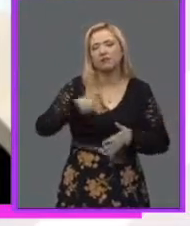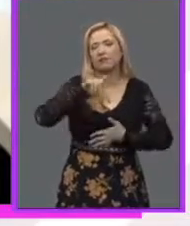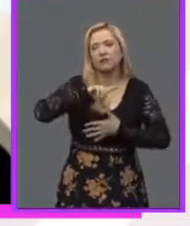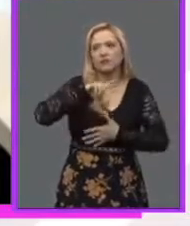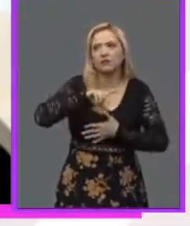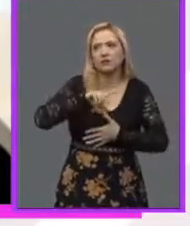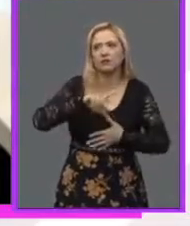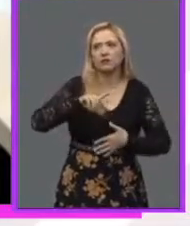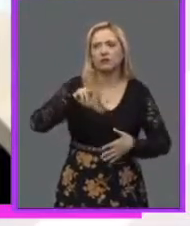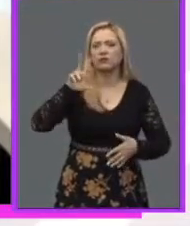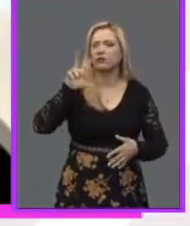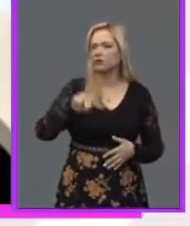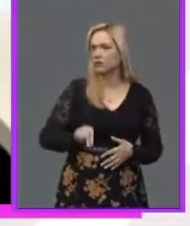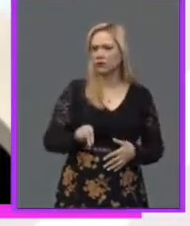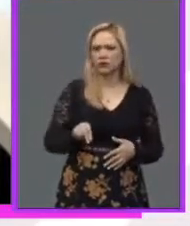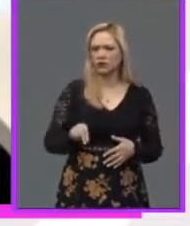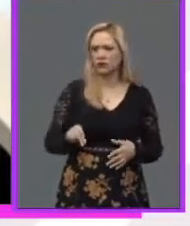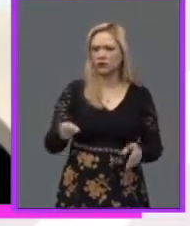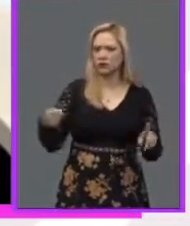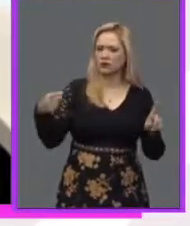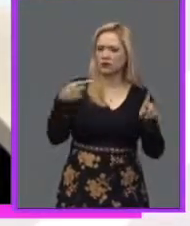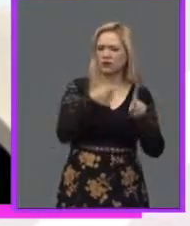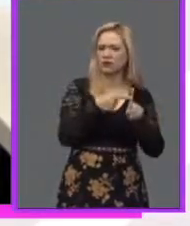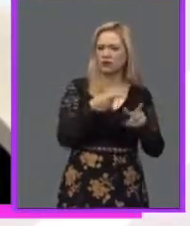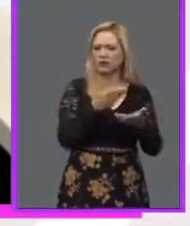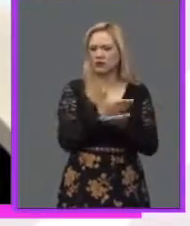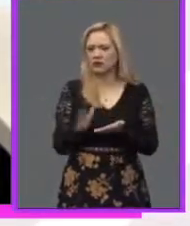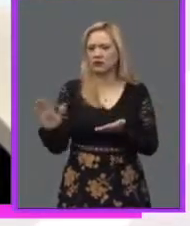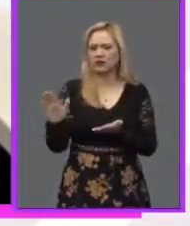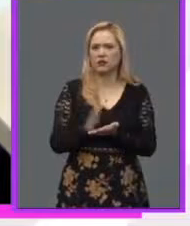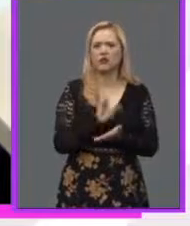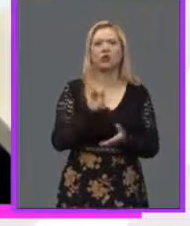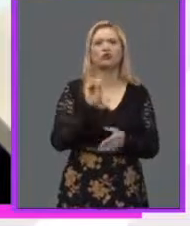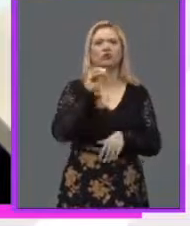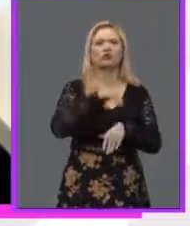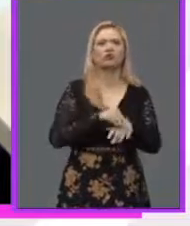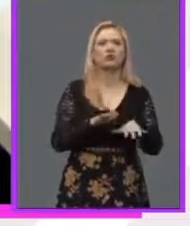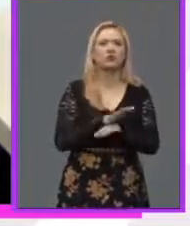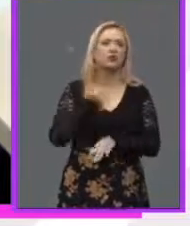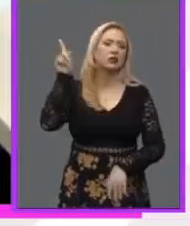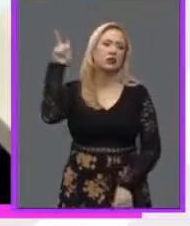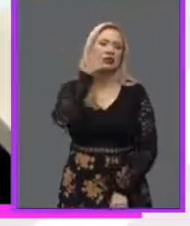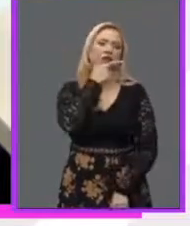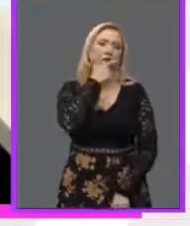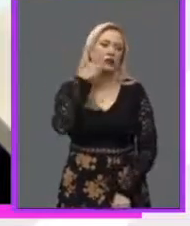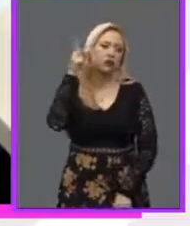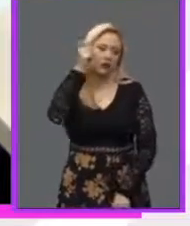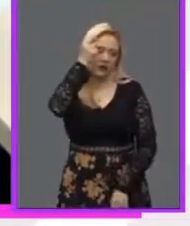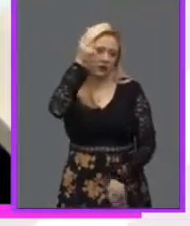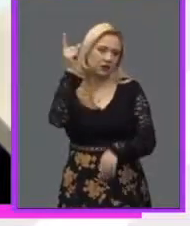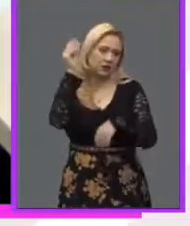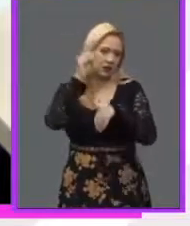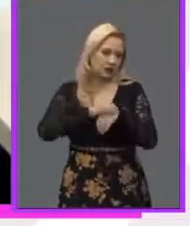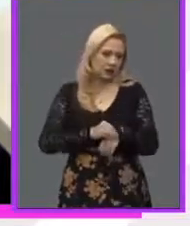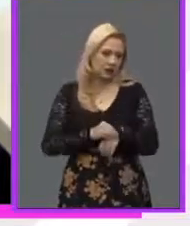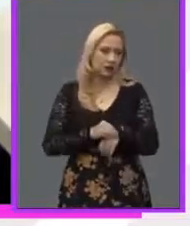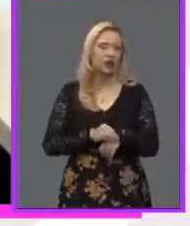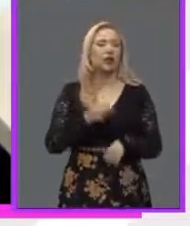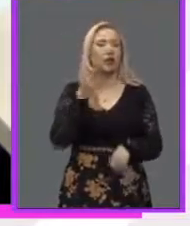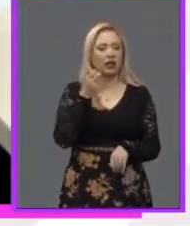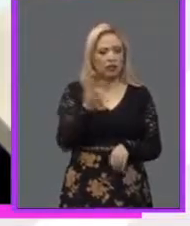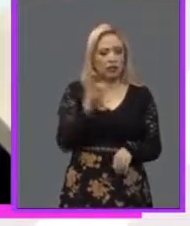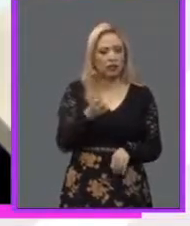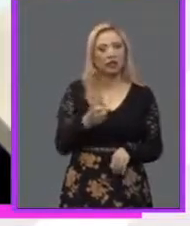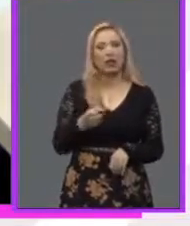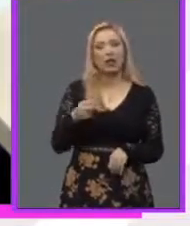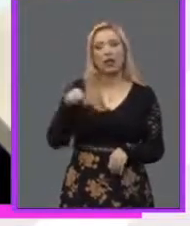no son gentrificación como tal, porque el concepto se analizó en Inglaterra, etcétera. Pero digamos que en términos generales está eso, y